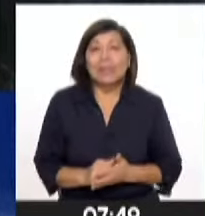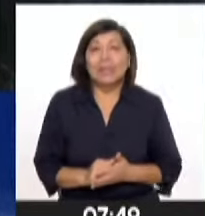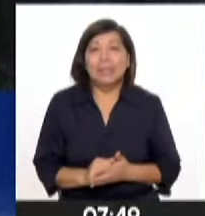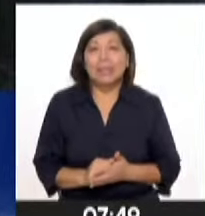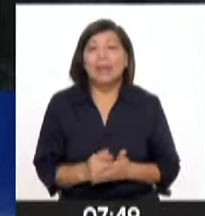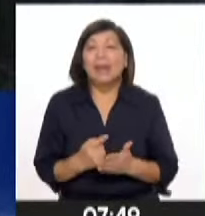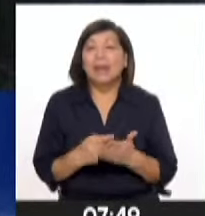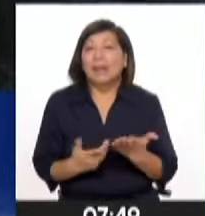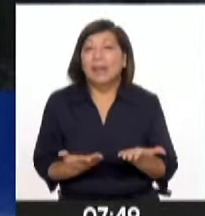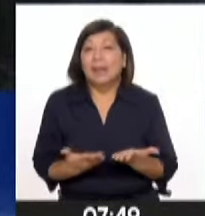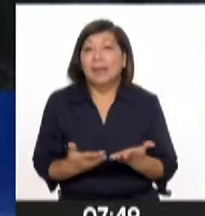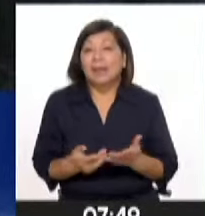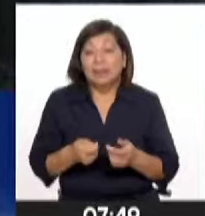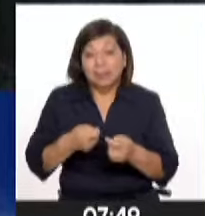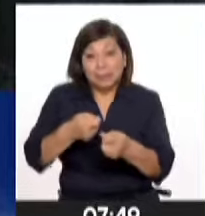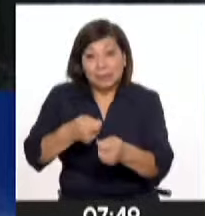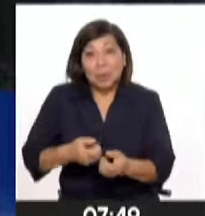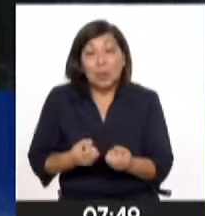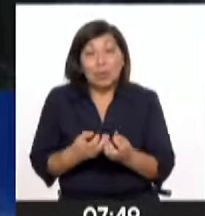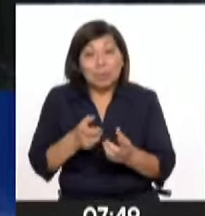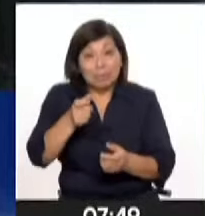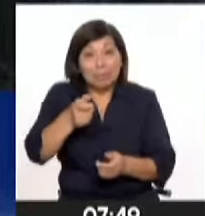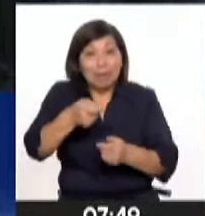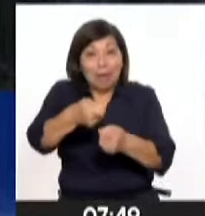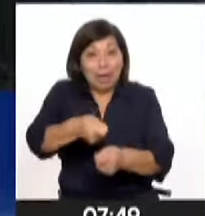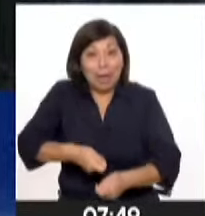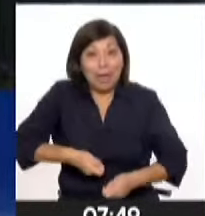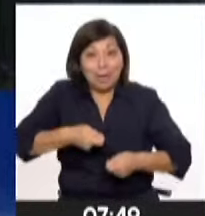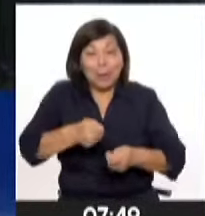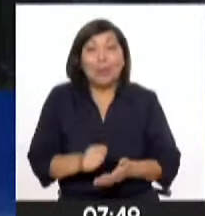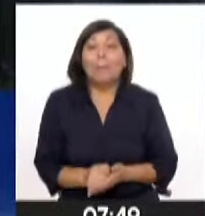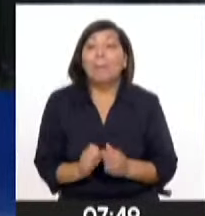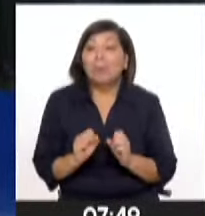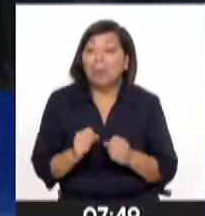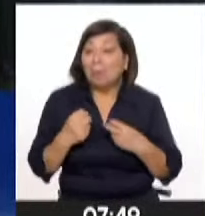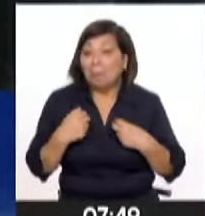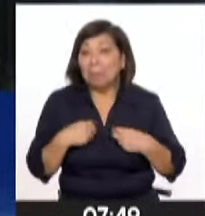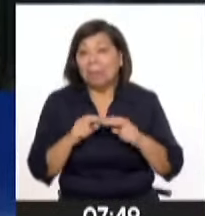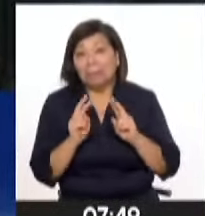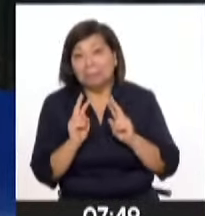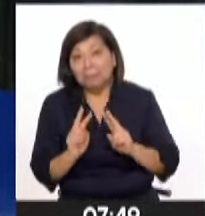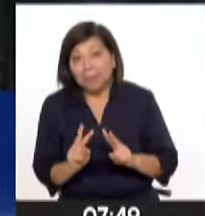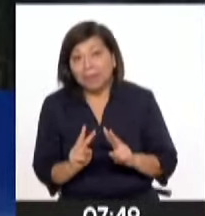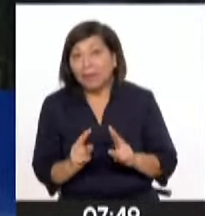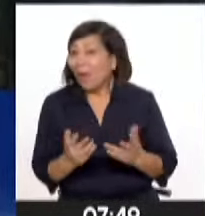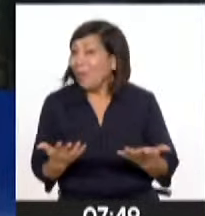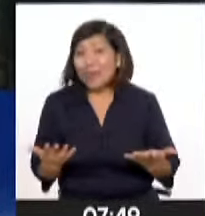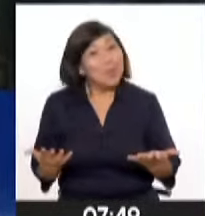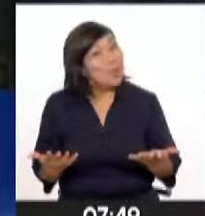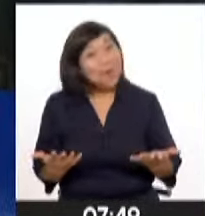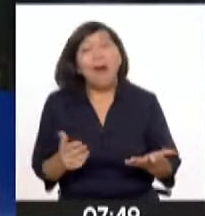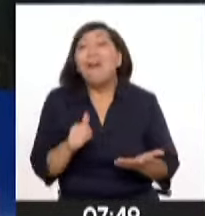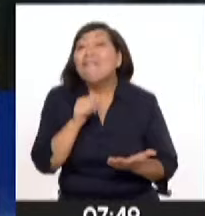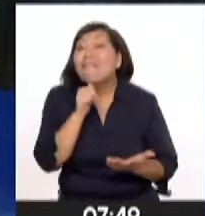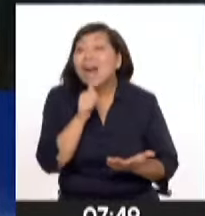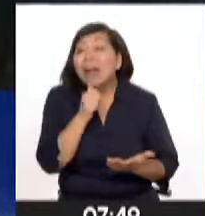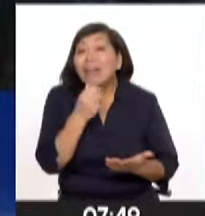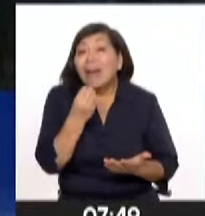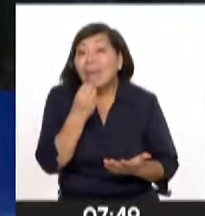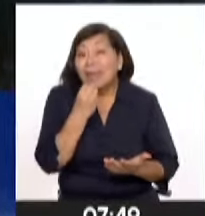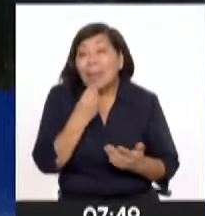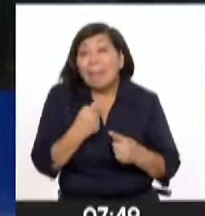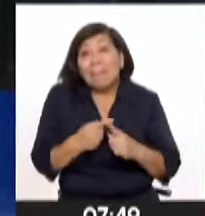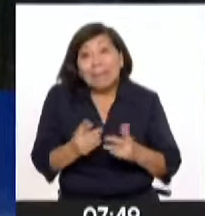la decisión de siembra de muchos agricultores. Sin embargo, podemos observar que no tenemos desabastecimiento de